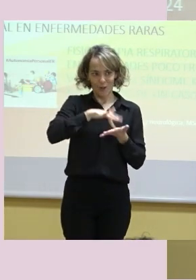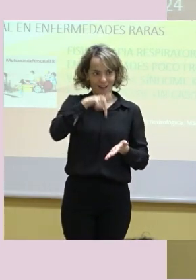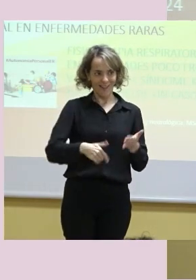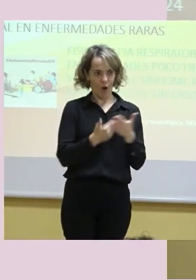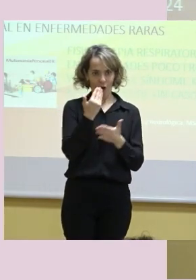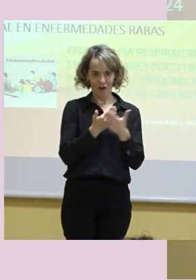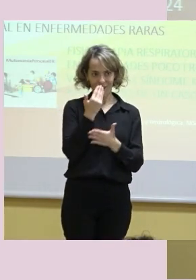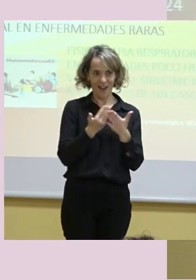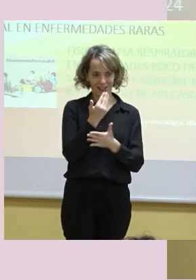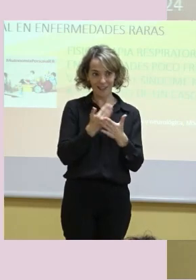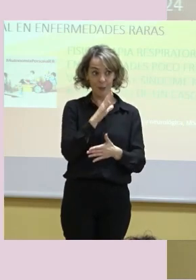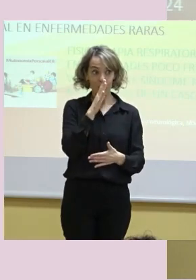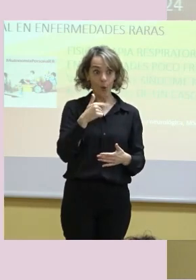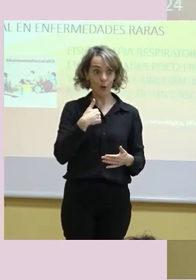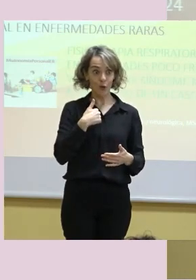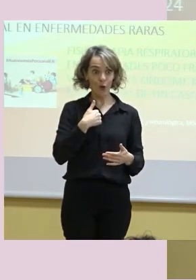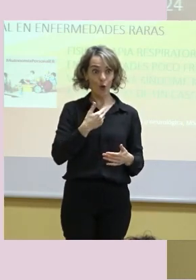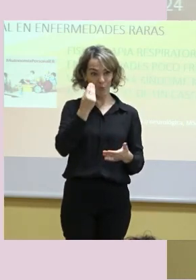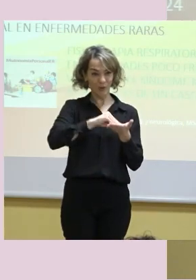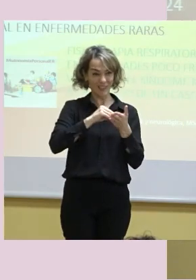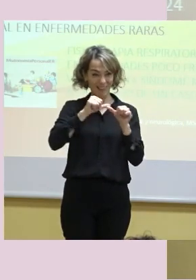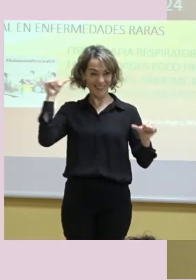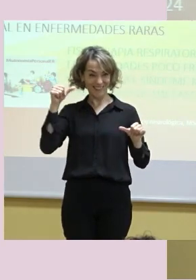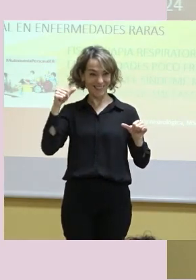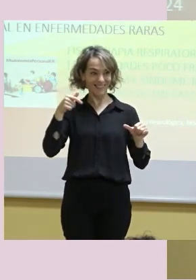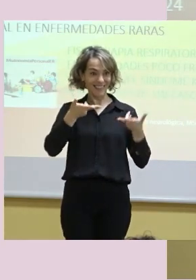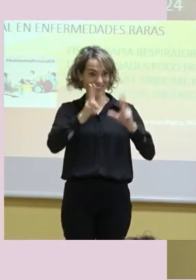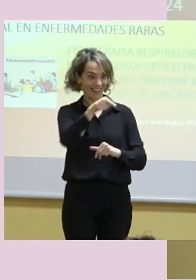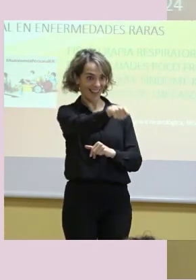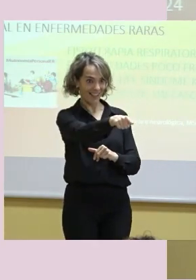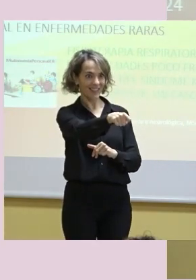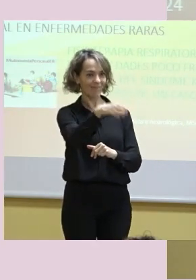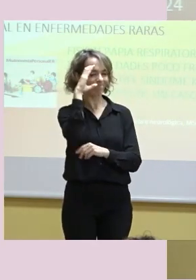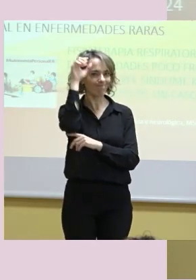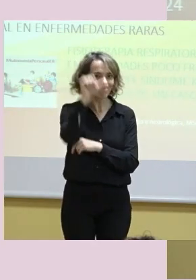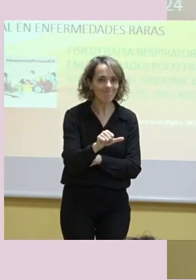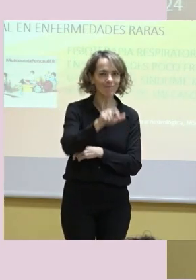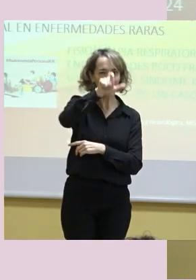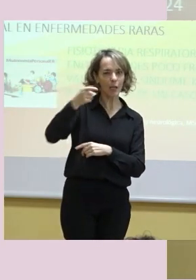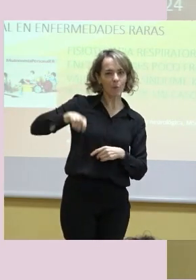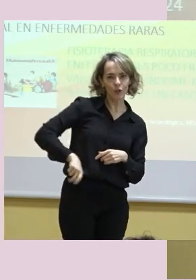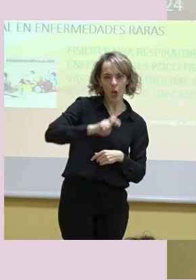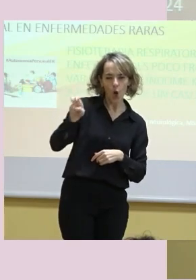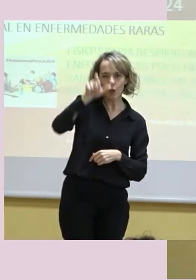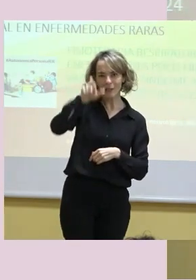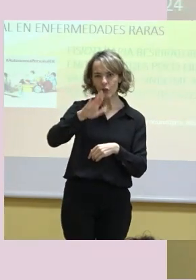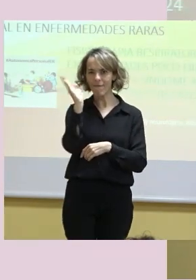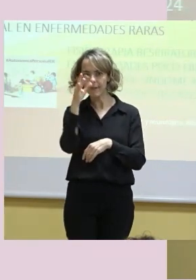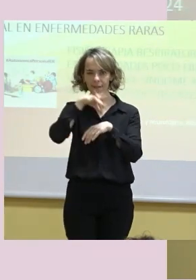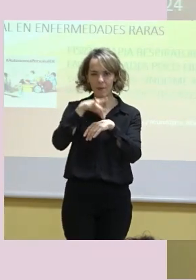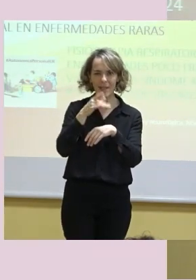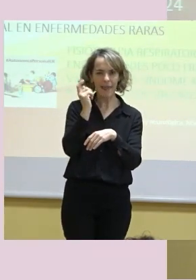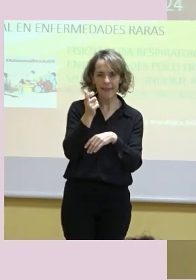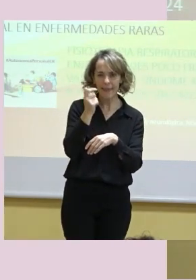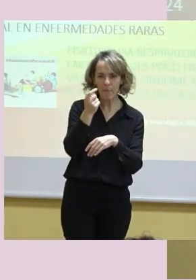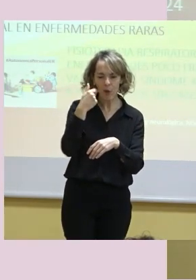jornadas, porque yo he estado sentada ahí muchas veces escuchando a otros profesionales, a otras personas afectadas con enfermedades poco frecuentes, y